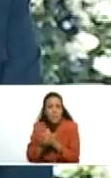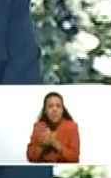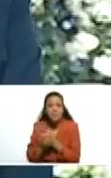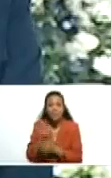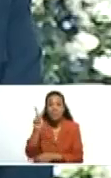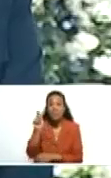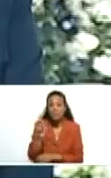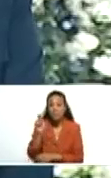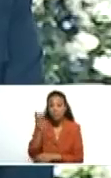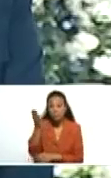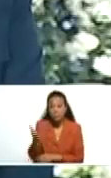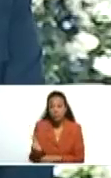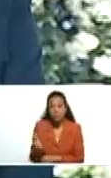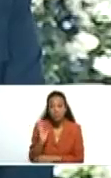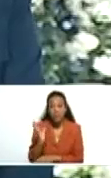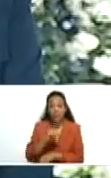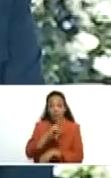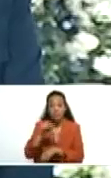Diputada,